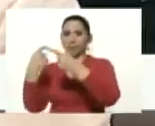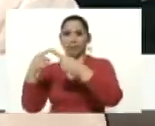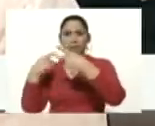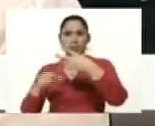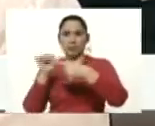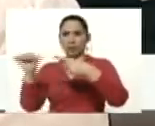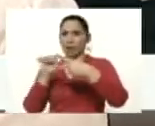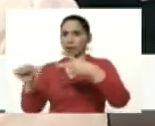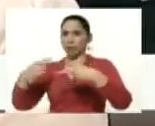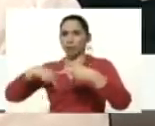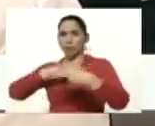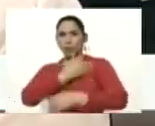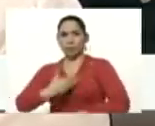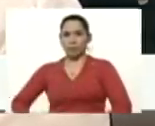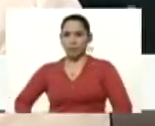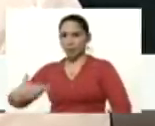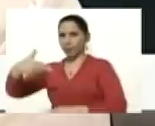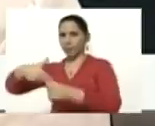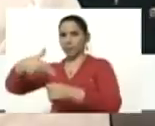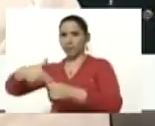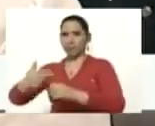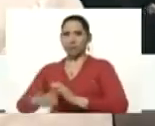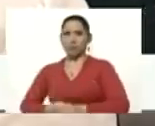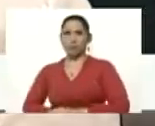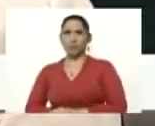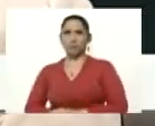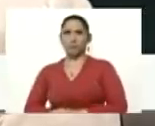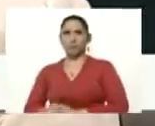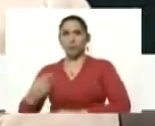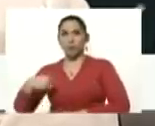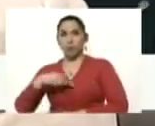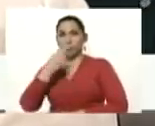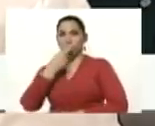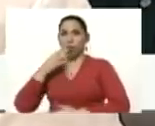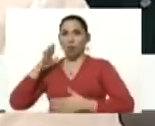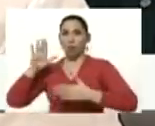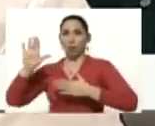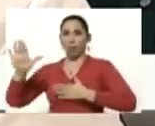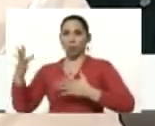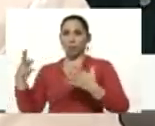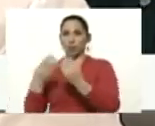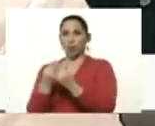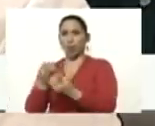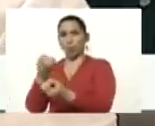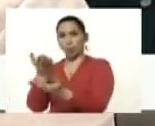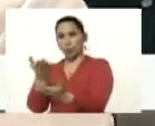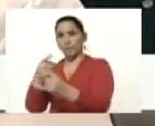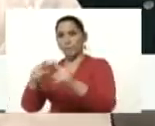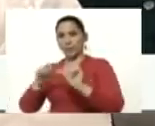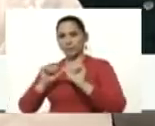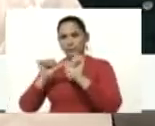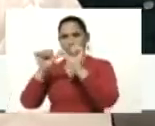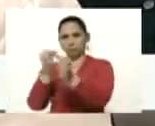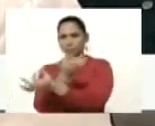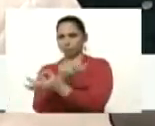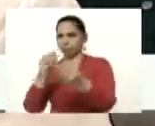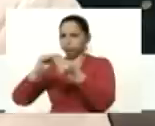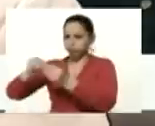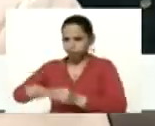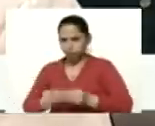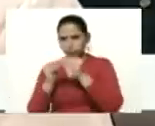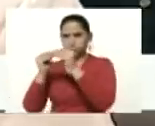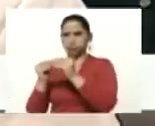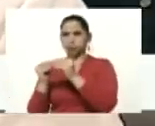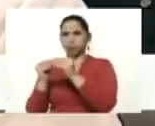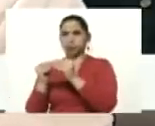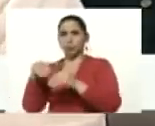aquí está nuestro presidente de PDVSA, Asdrúbal Chávez, nuestro compromiso junto a usted para seguir perfeccionando